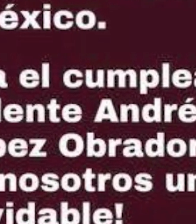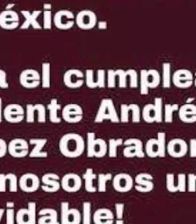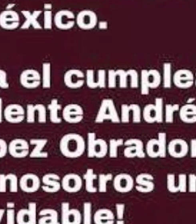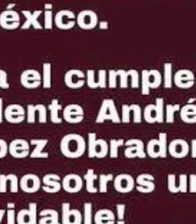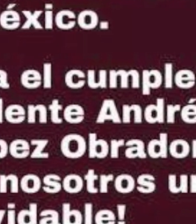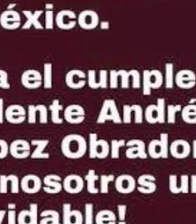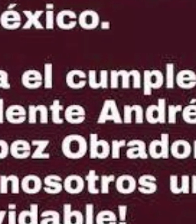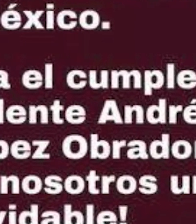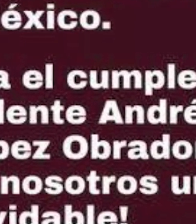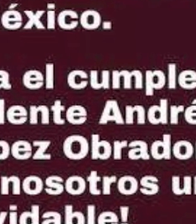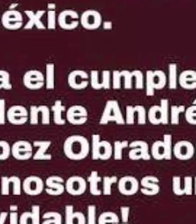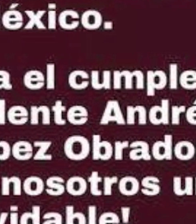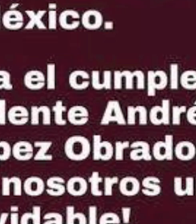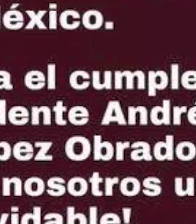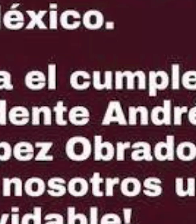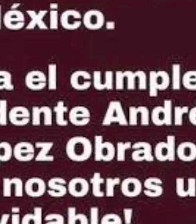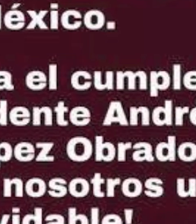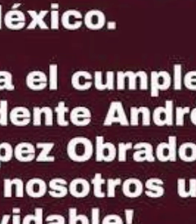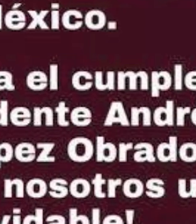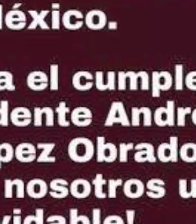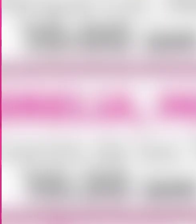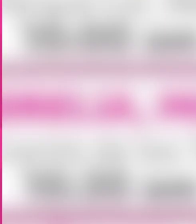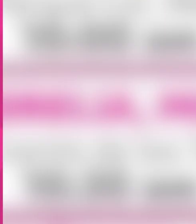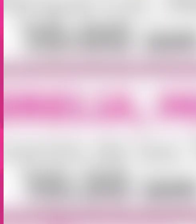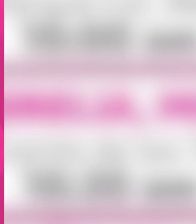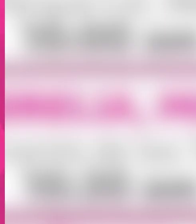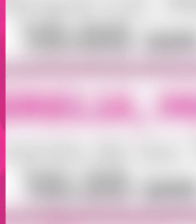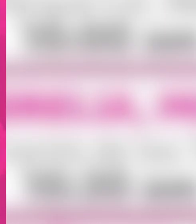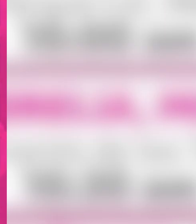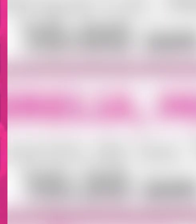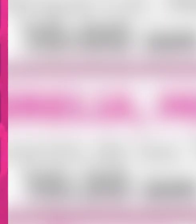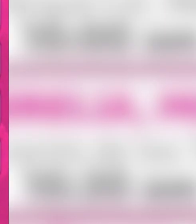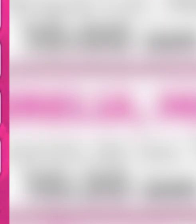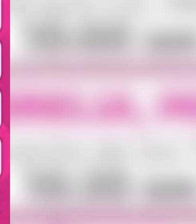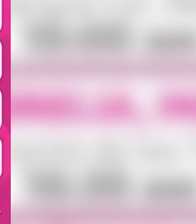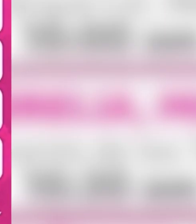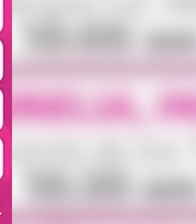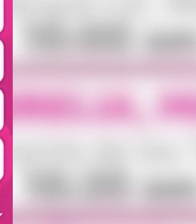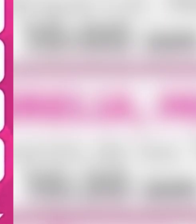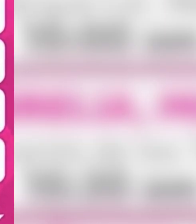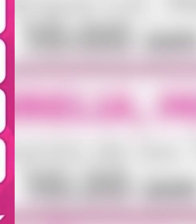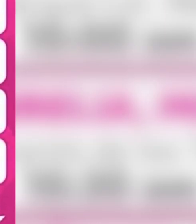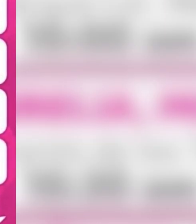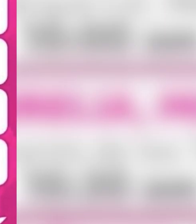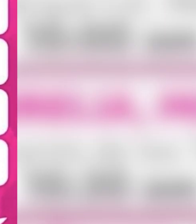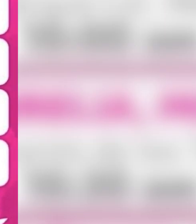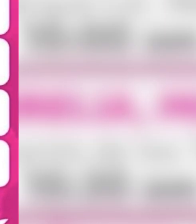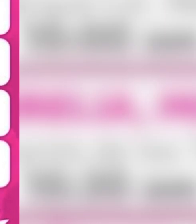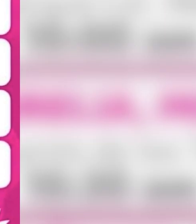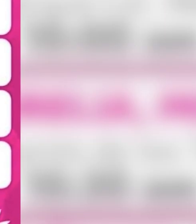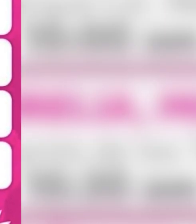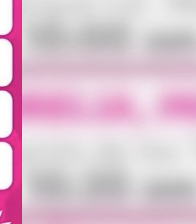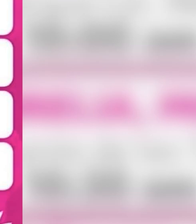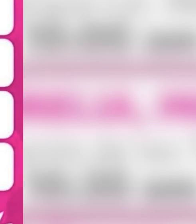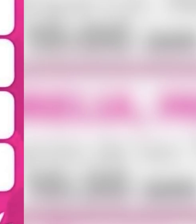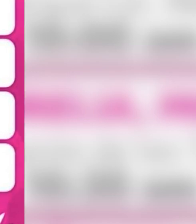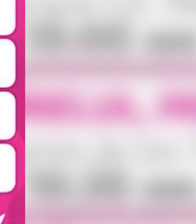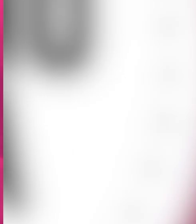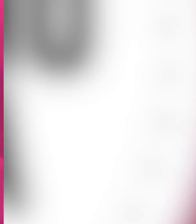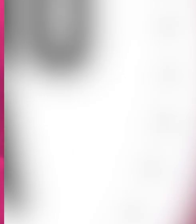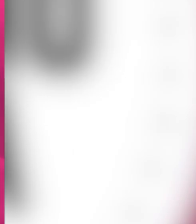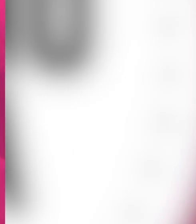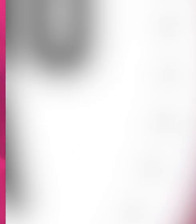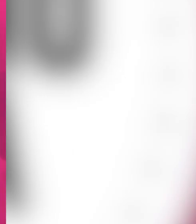lado el empresario Claudio x González y partidos políticos hicieron un llamado a participar El día del cumpleaños de López Obrador